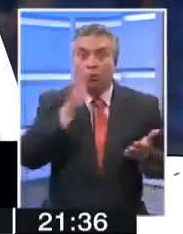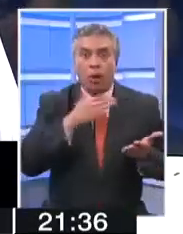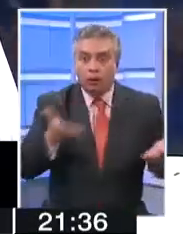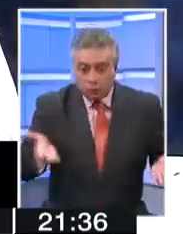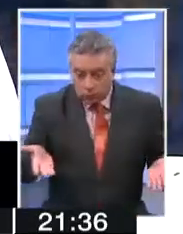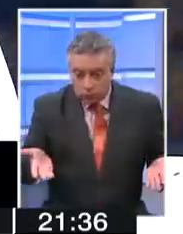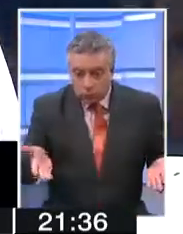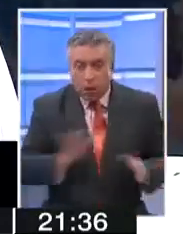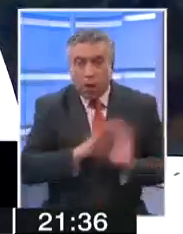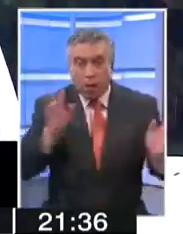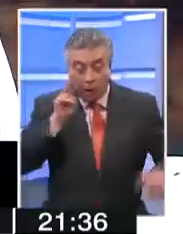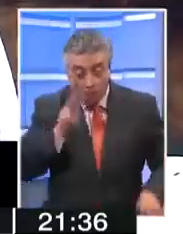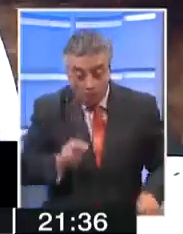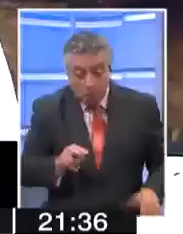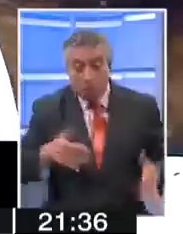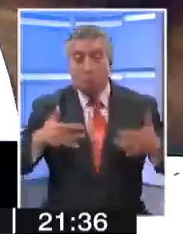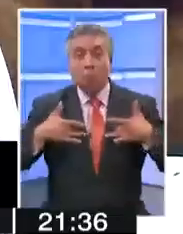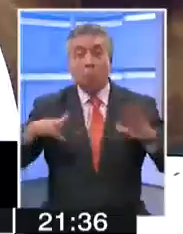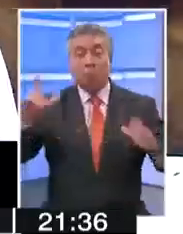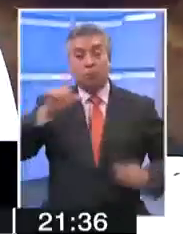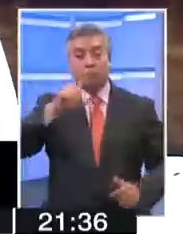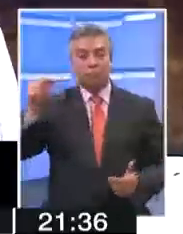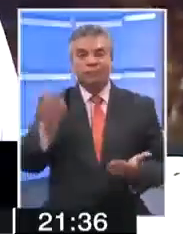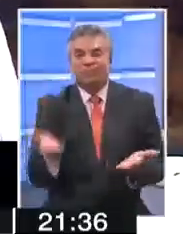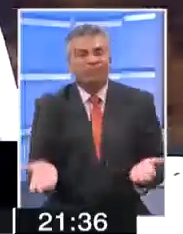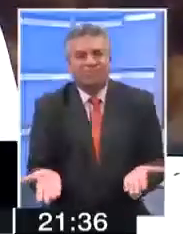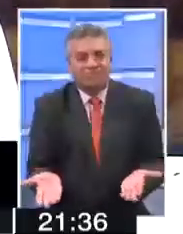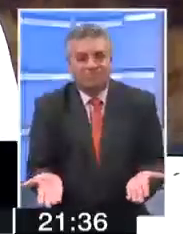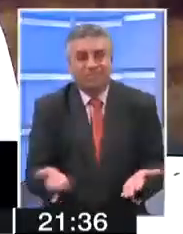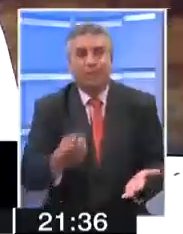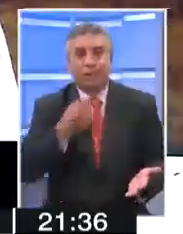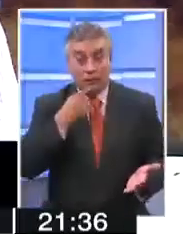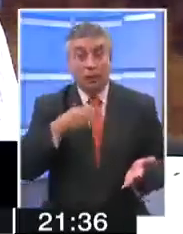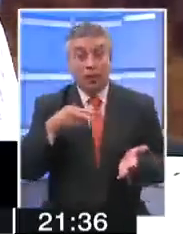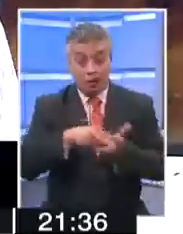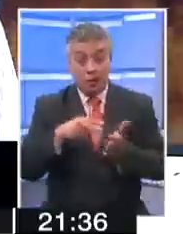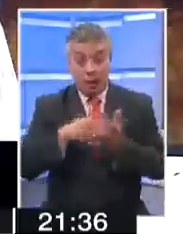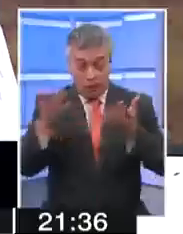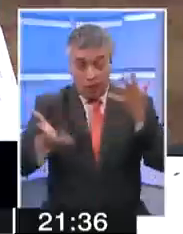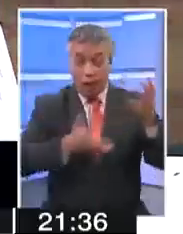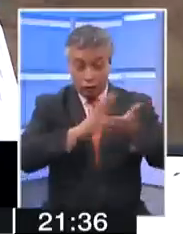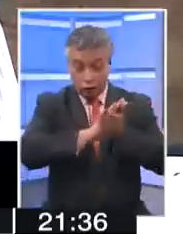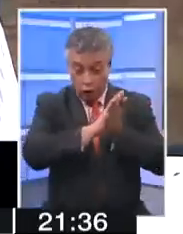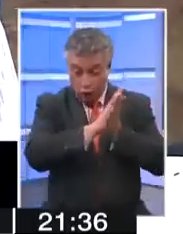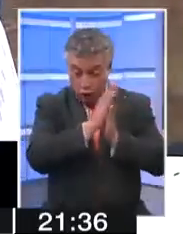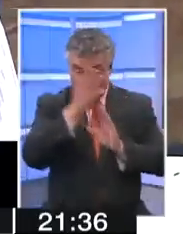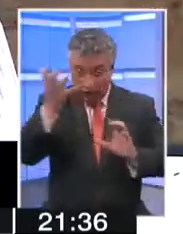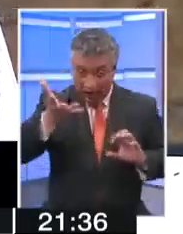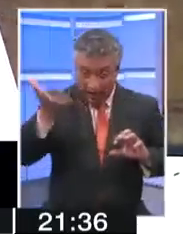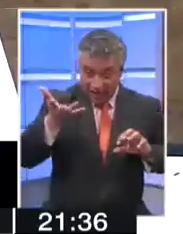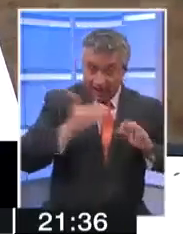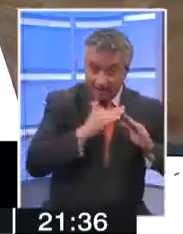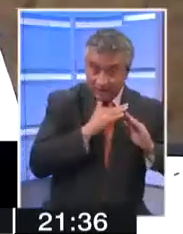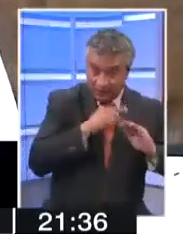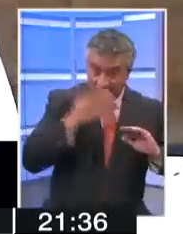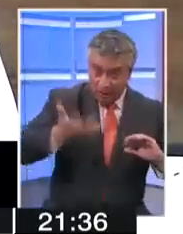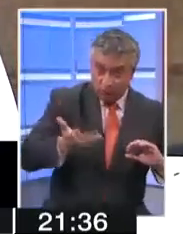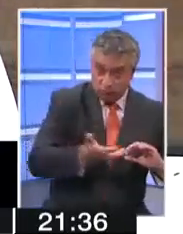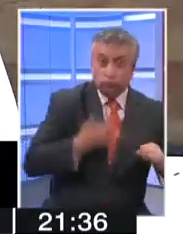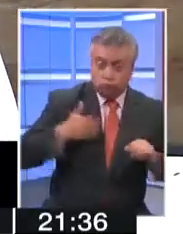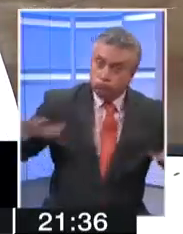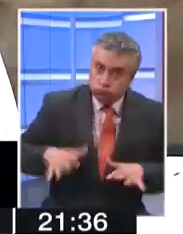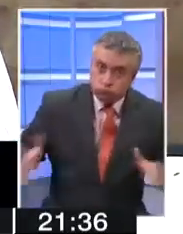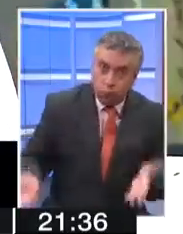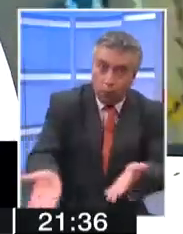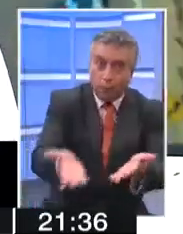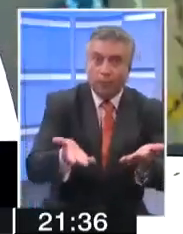incendio. ¿Qué va a pasar? Tenemos que esperar que se queme todo el bosque y llegue a las viviendas para poder actuar.